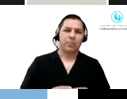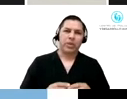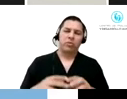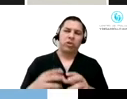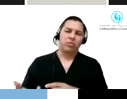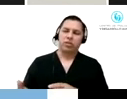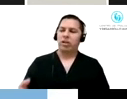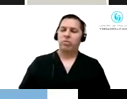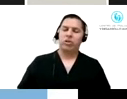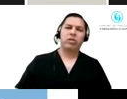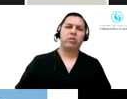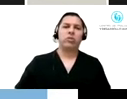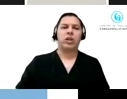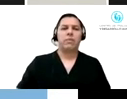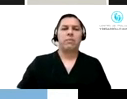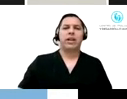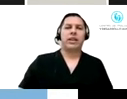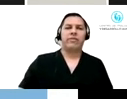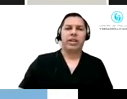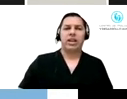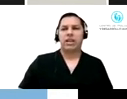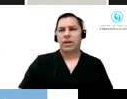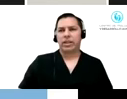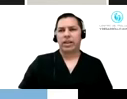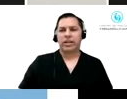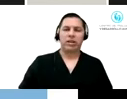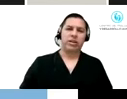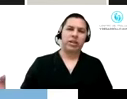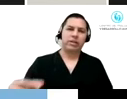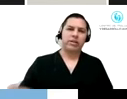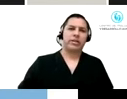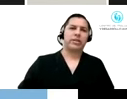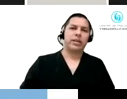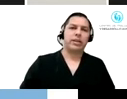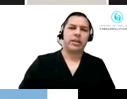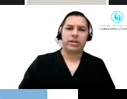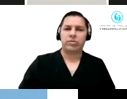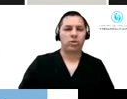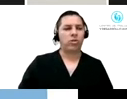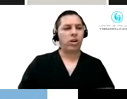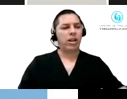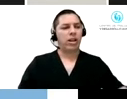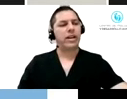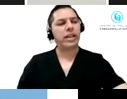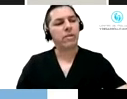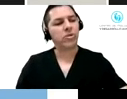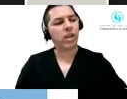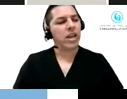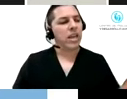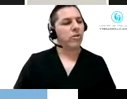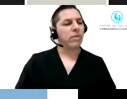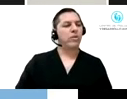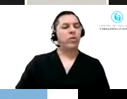¿verdad? Por eso vamos a hablar un poquito de cultura de paz al final y de prácticas restaurativas, que es un poco la línea que